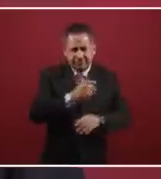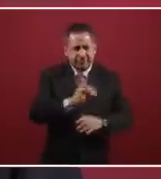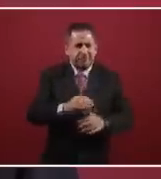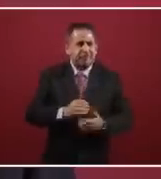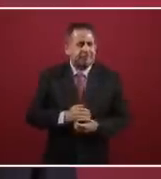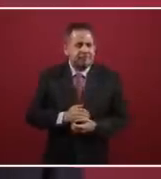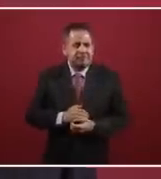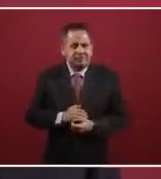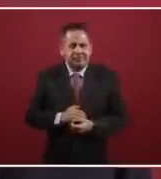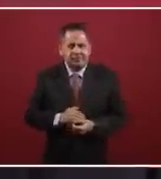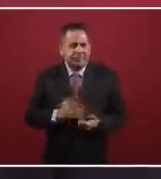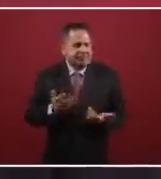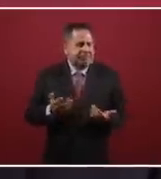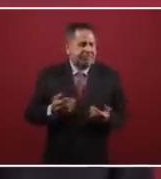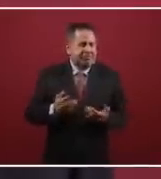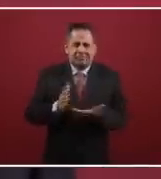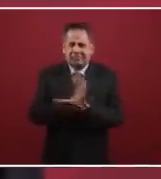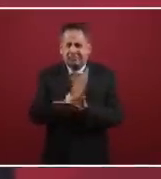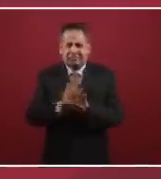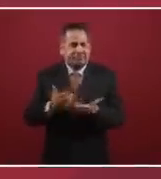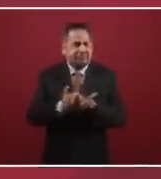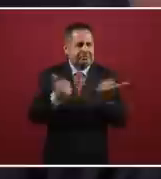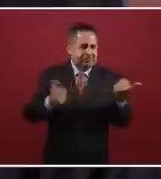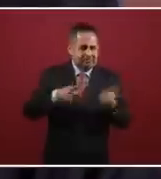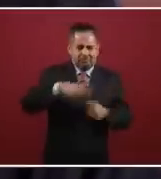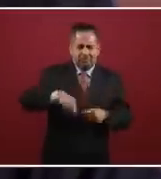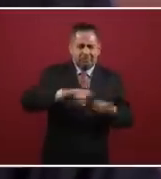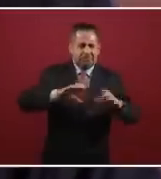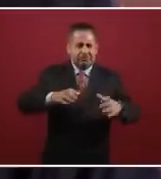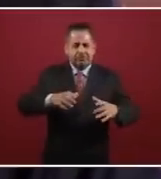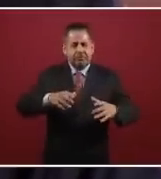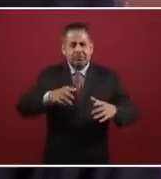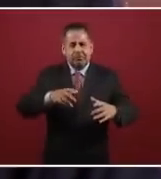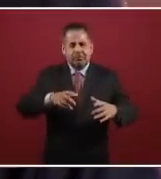¿Qué tiene que ver un movimiento que reivindica